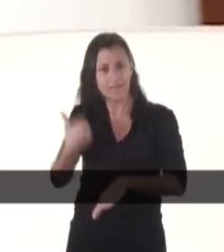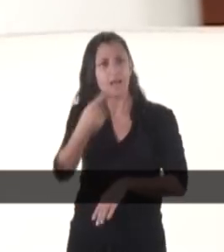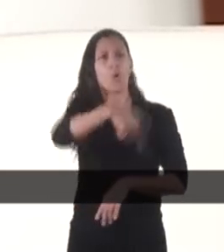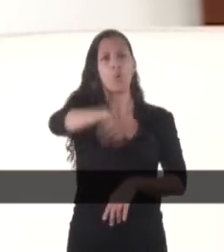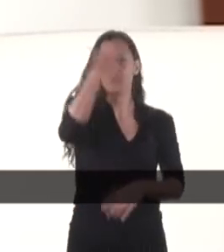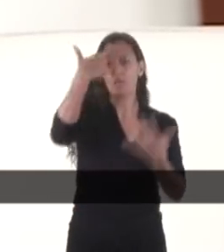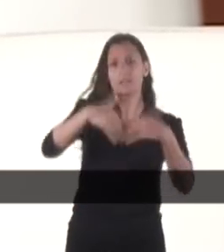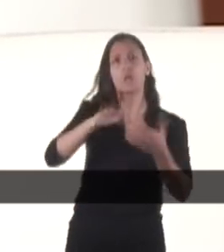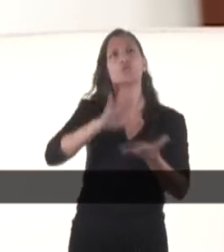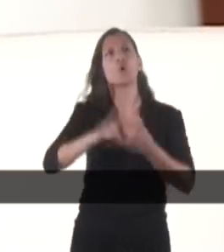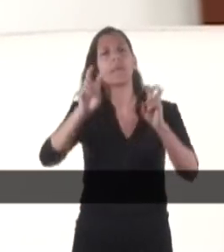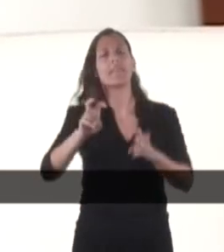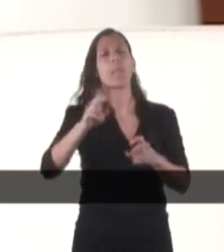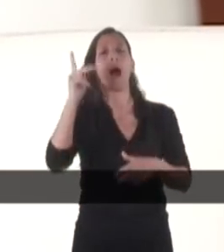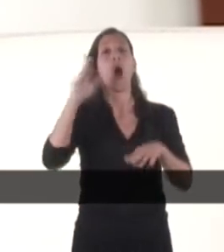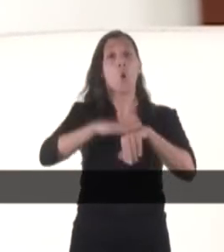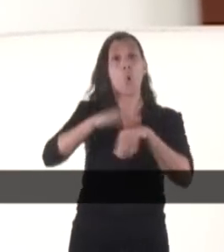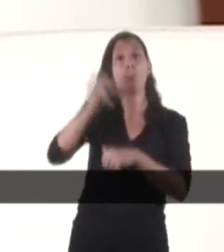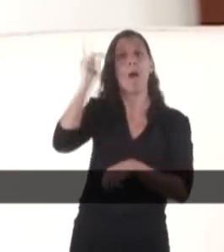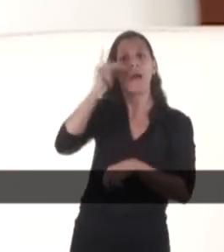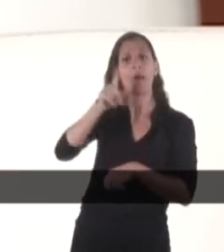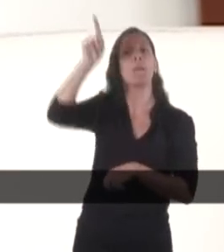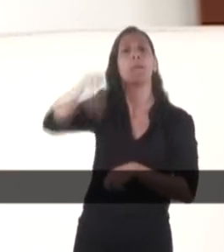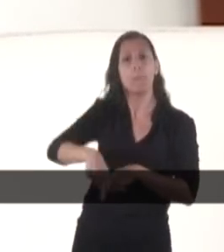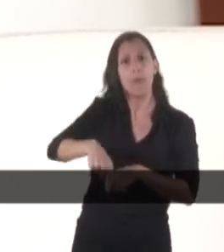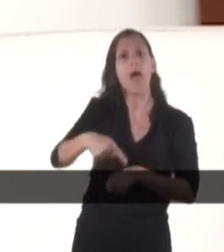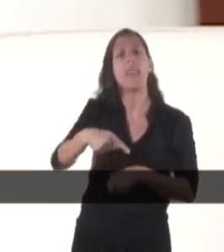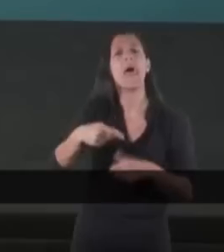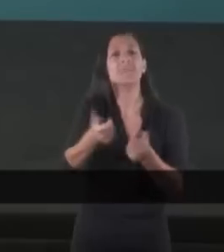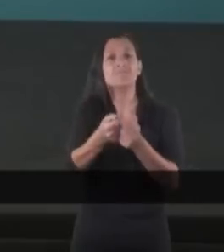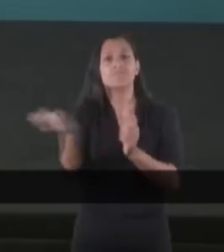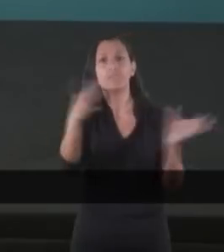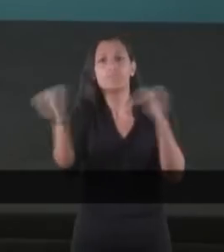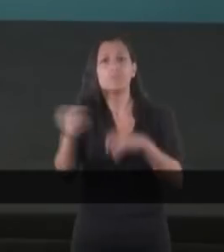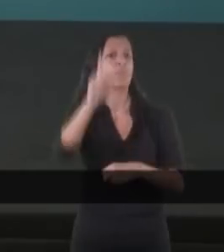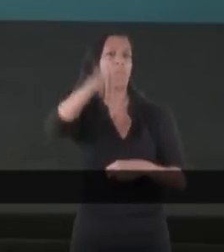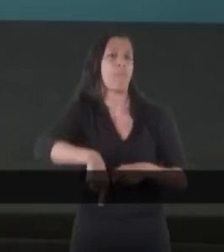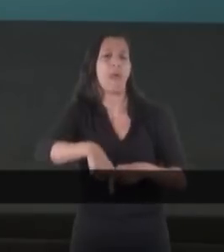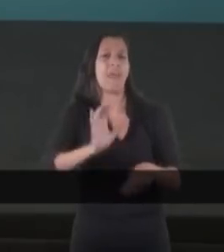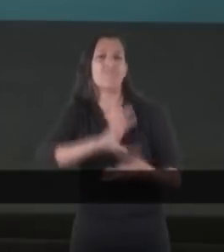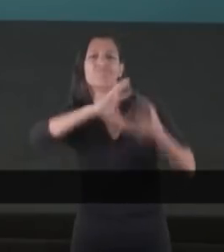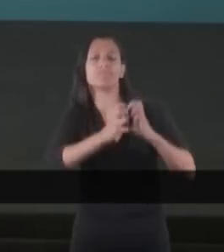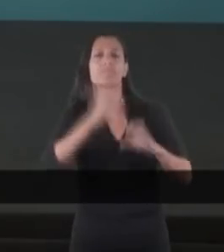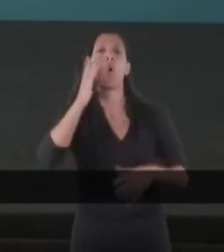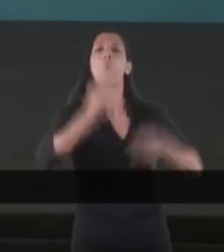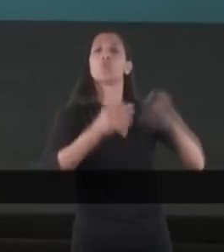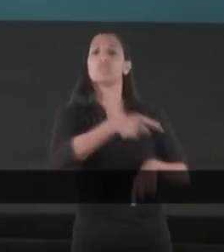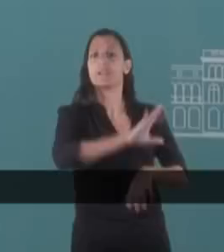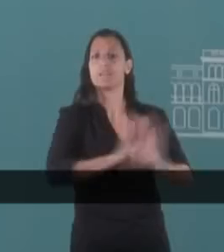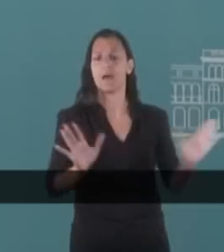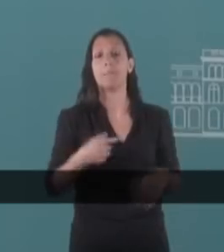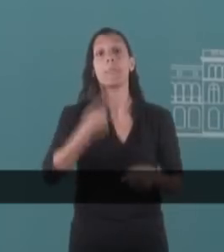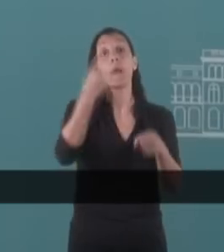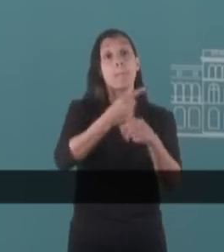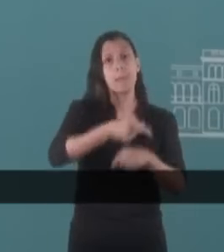el kirchnerismo inventó los chats y avasalla a la justicia. Gracias, Fabián. Con respecto a lo primero, efectivamente